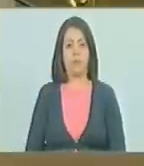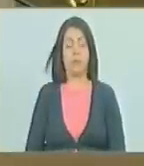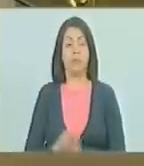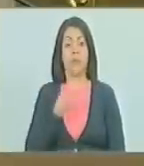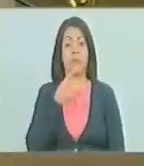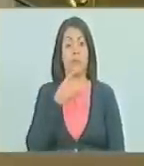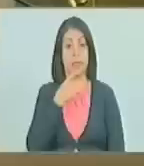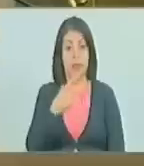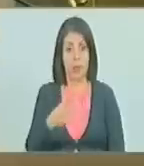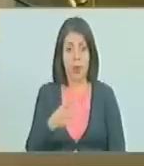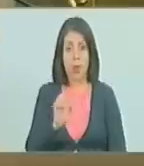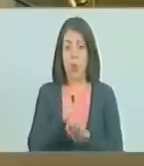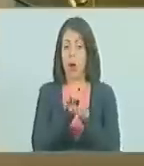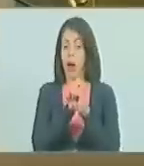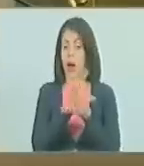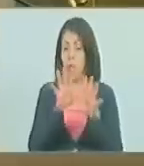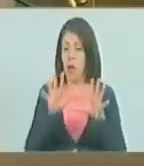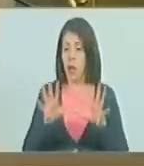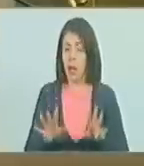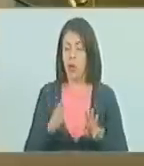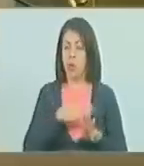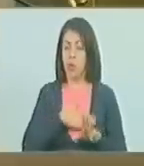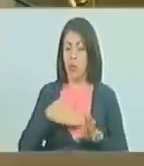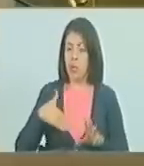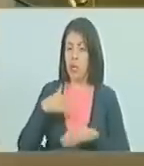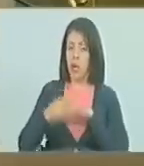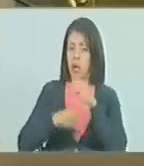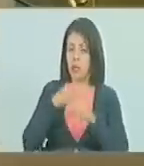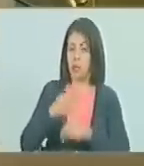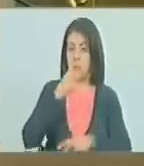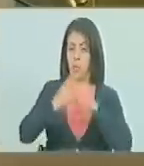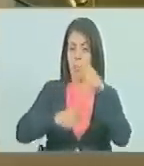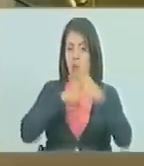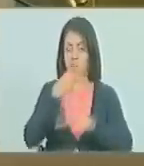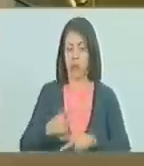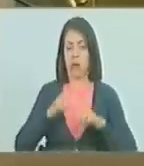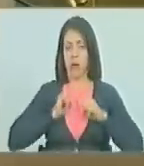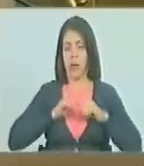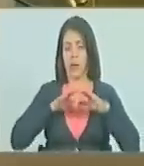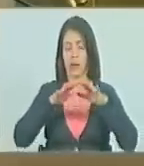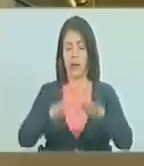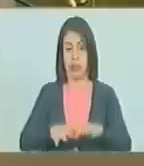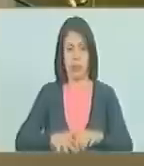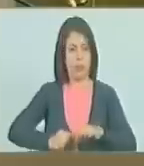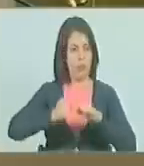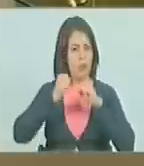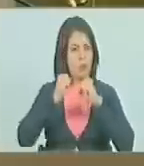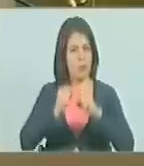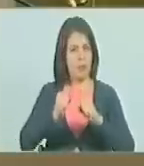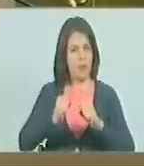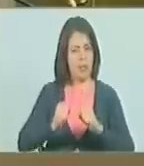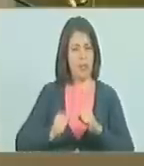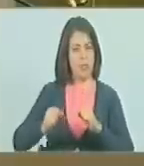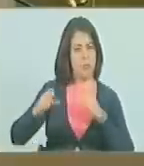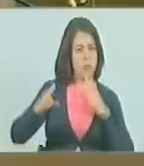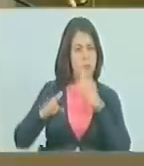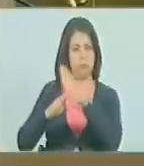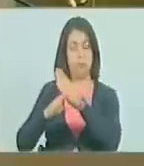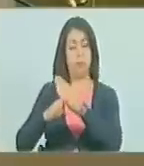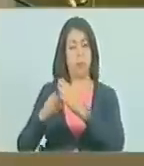donde expresó claramente las intenciones de la política exterior extremista y supremacista